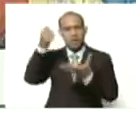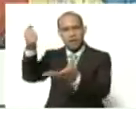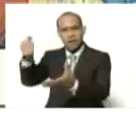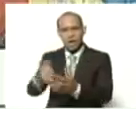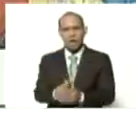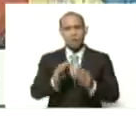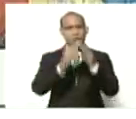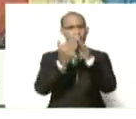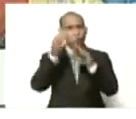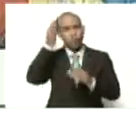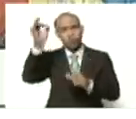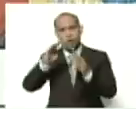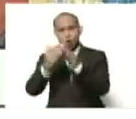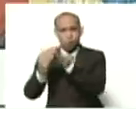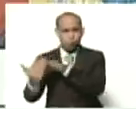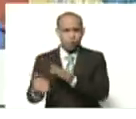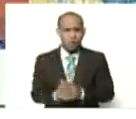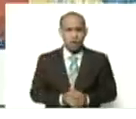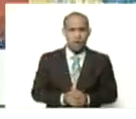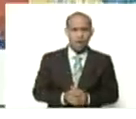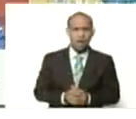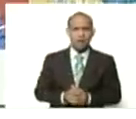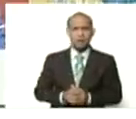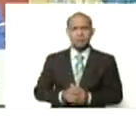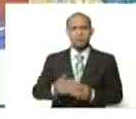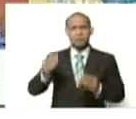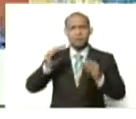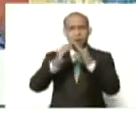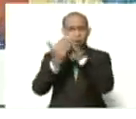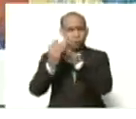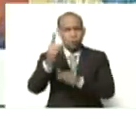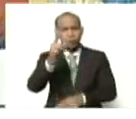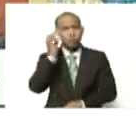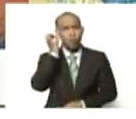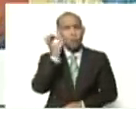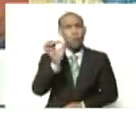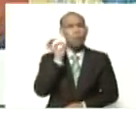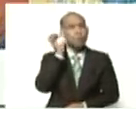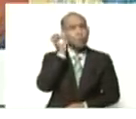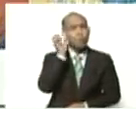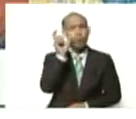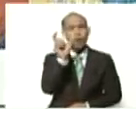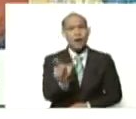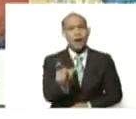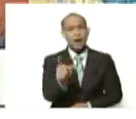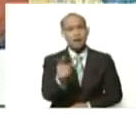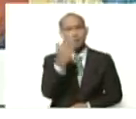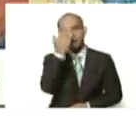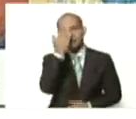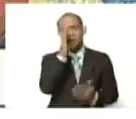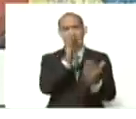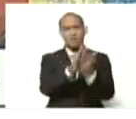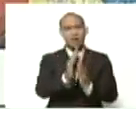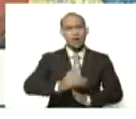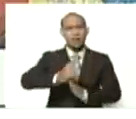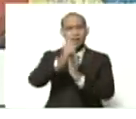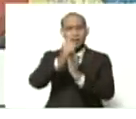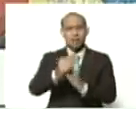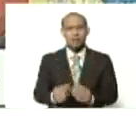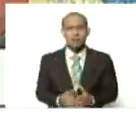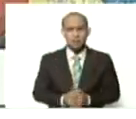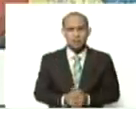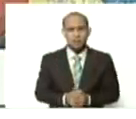de los consejos comunales, las jefas de las comunas, mujeres, al frente del liderazgo. Eso quiere